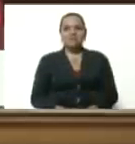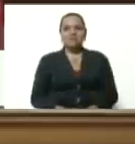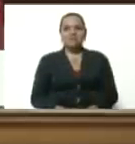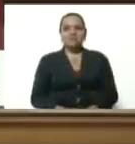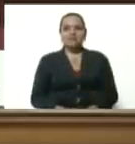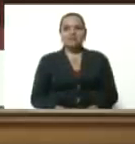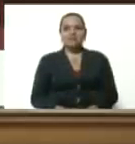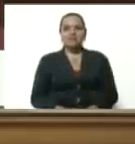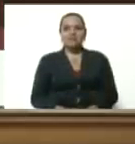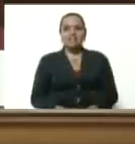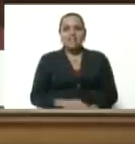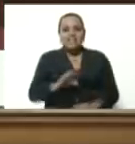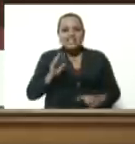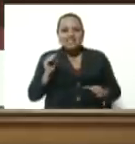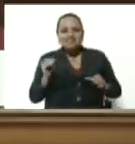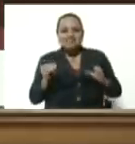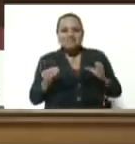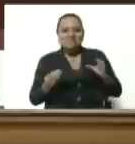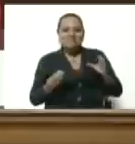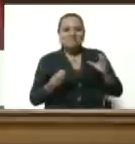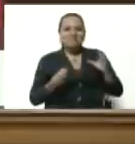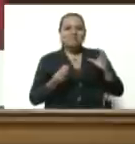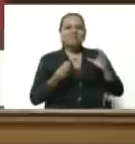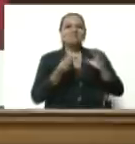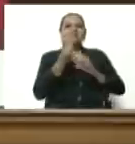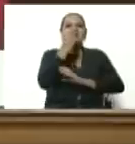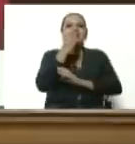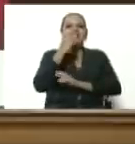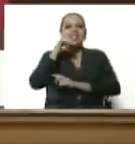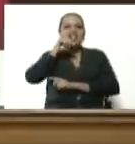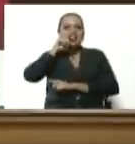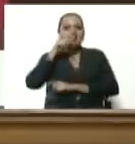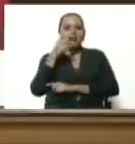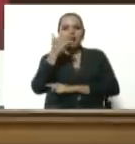Y se la meten bien profundo debajo de la lengua.